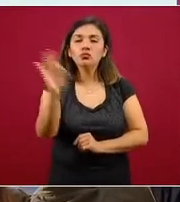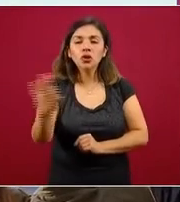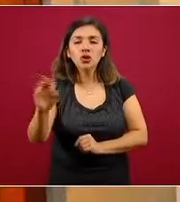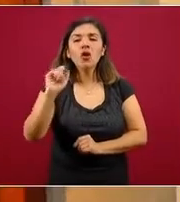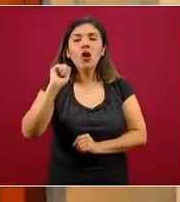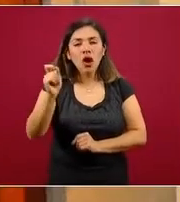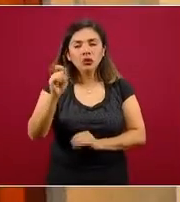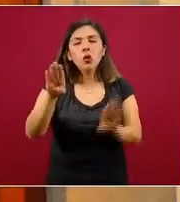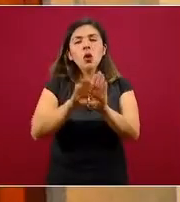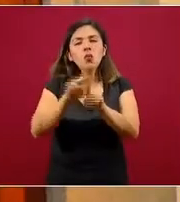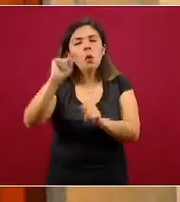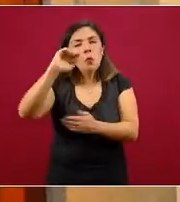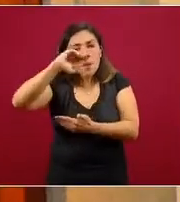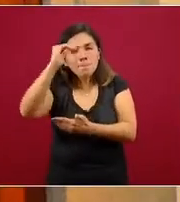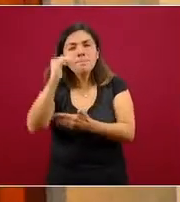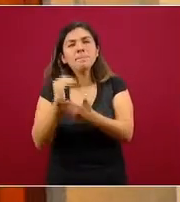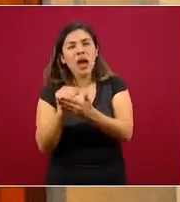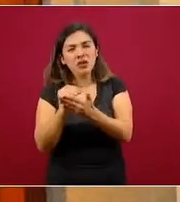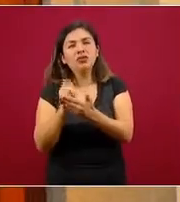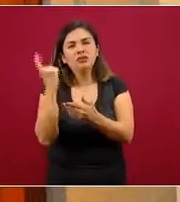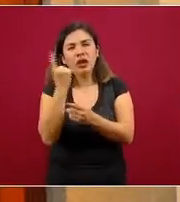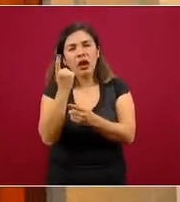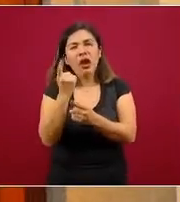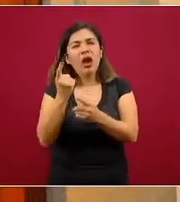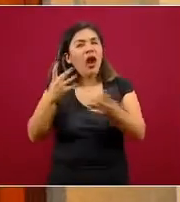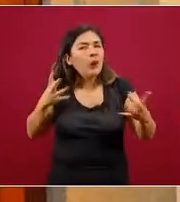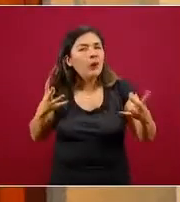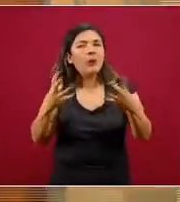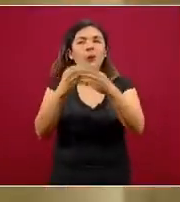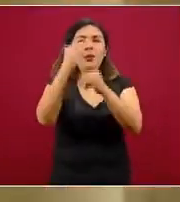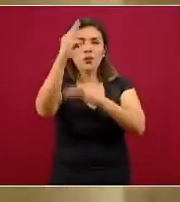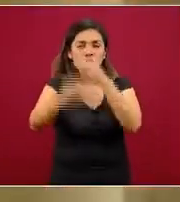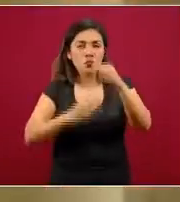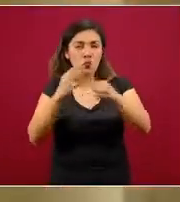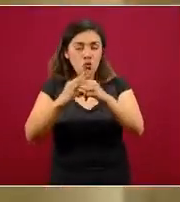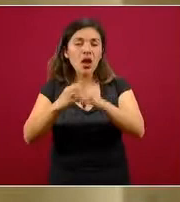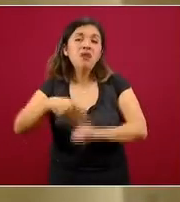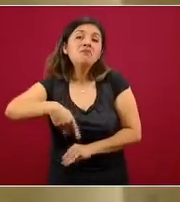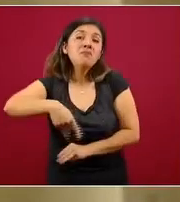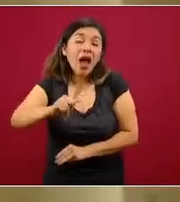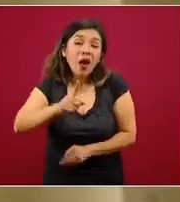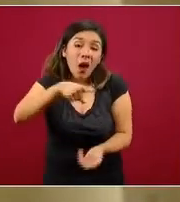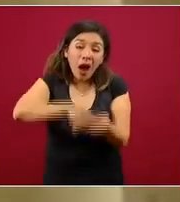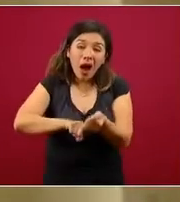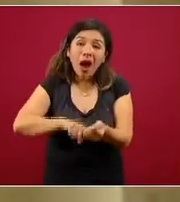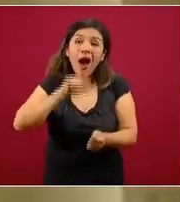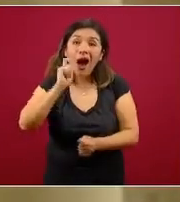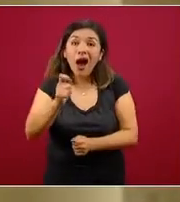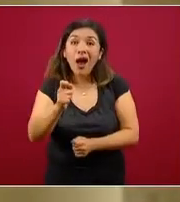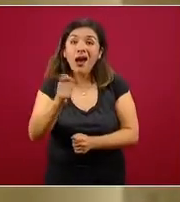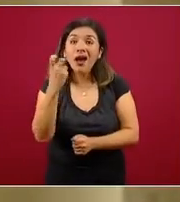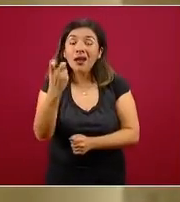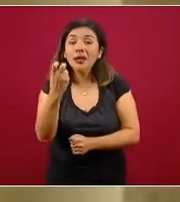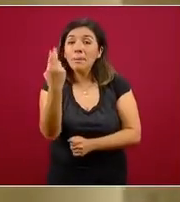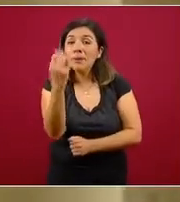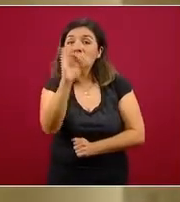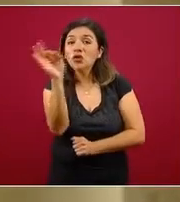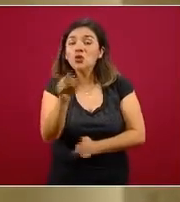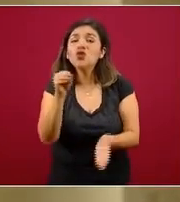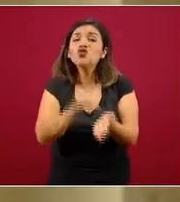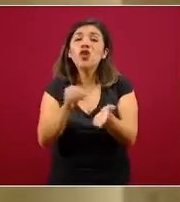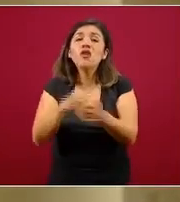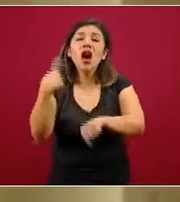representa un poco menos de la cuarta parte de todos los casos a nivel mundial, pues bueno, esa cuarta parte se ha mantenido